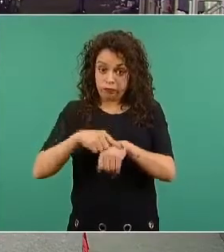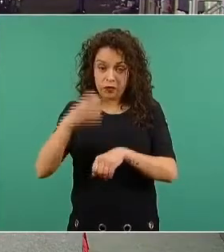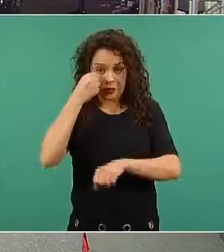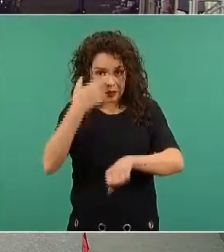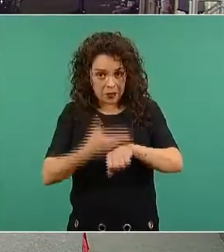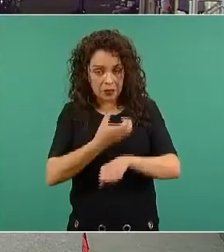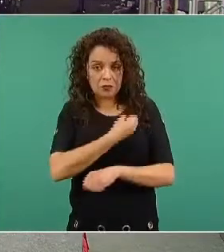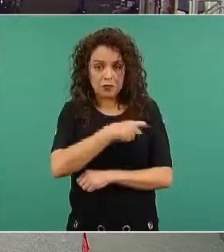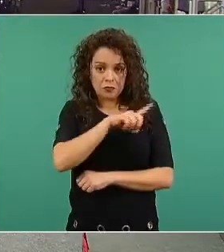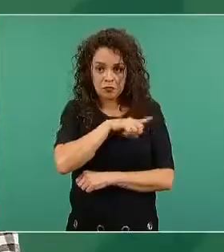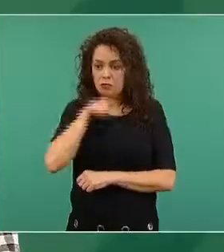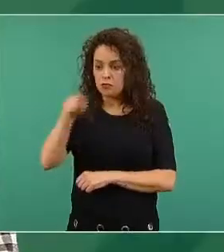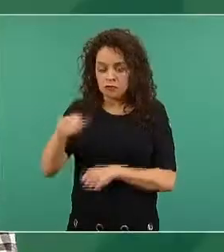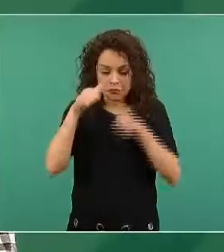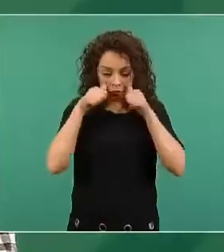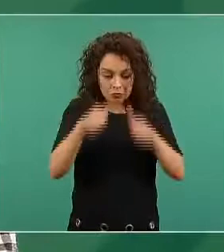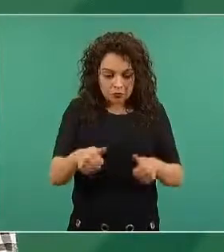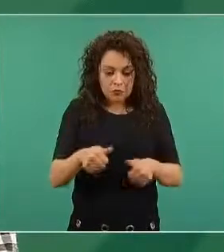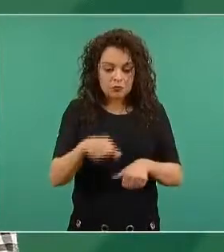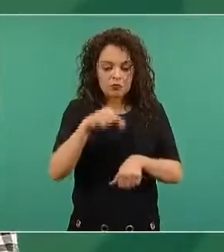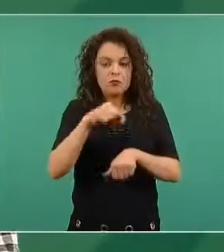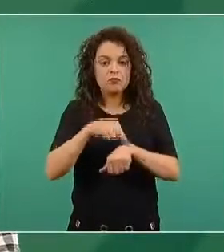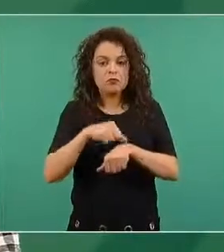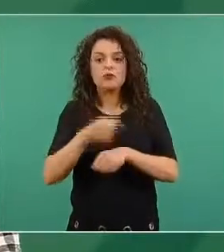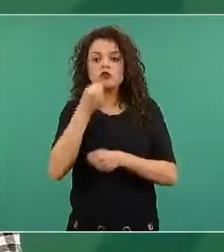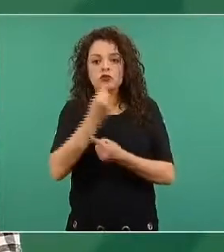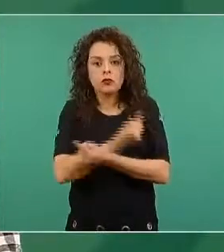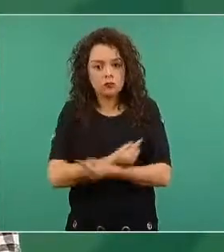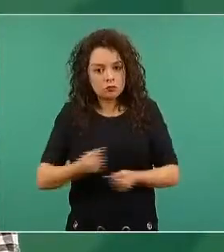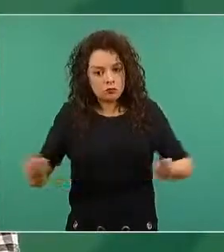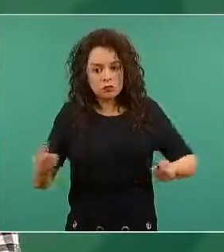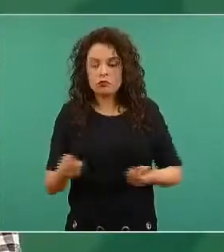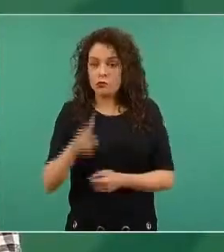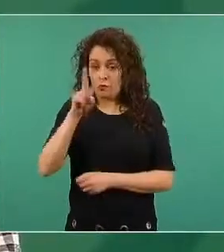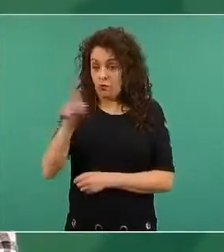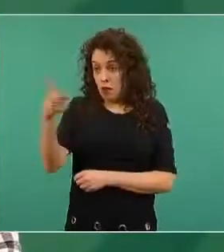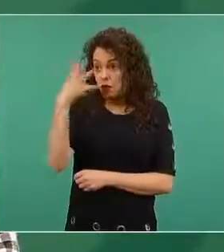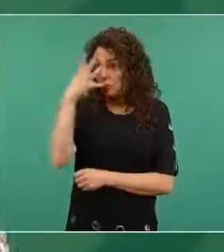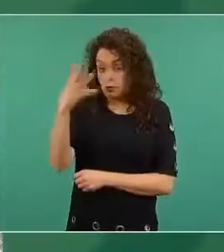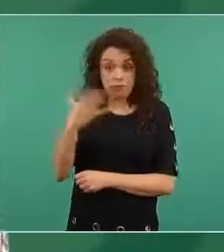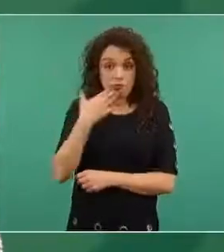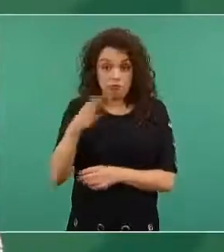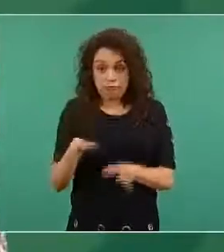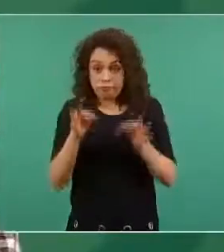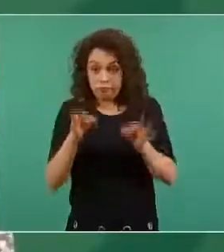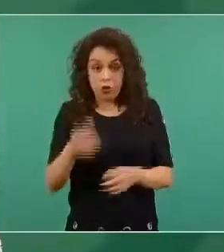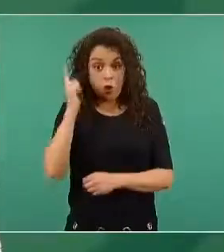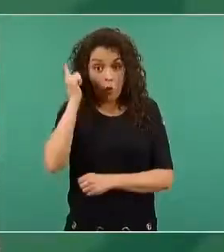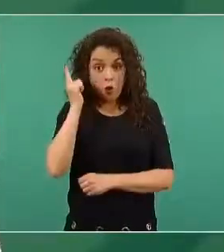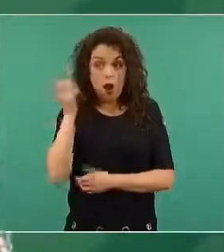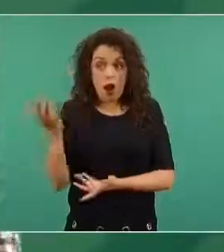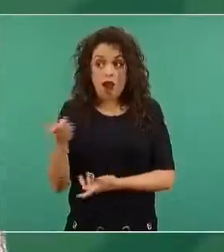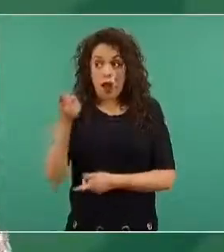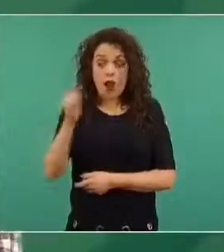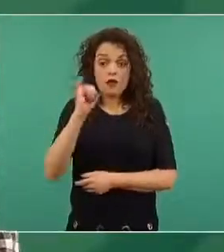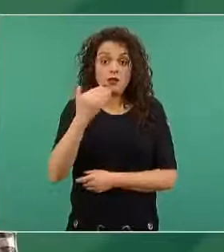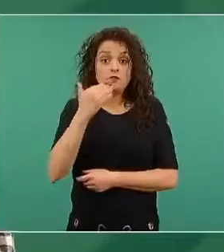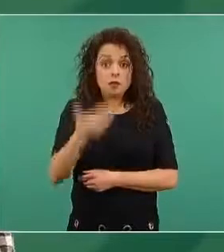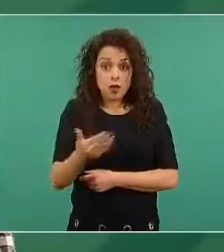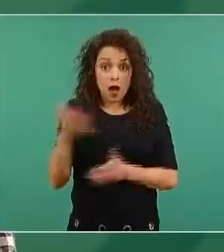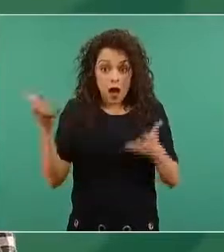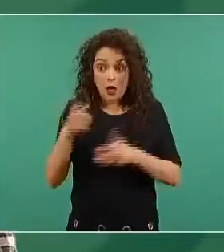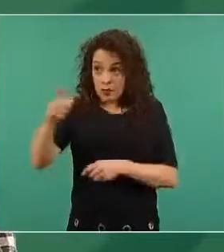pediatra, académico, muy sólido, muy serio. Entonces, pues deseamos éxitos. Si esta misión ocurre,